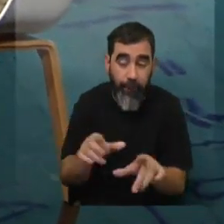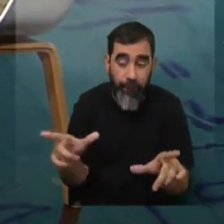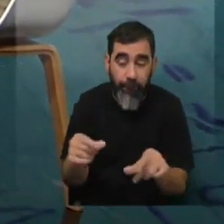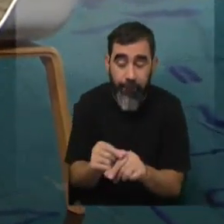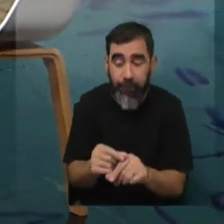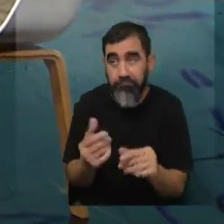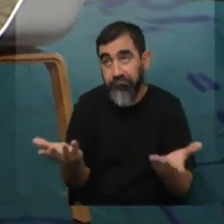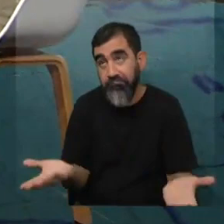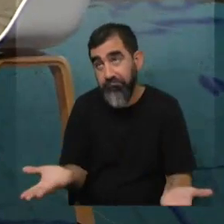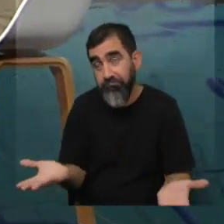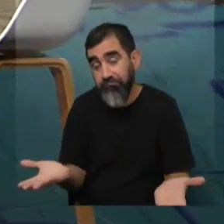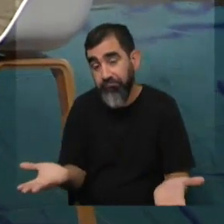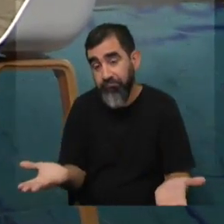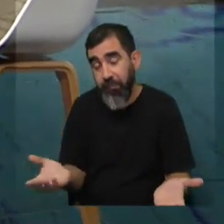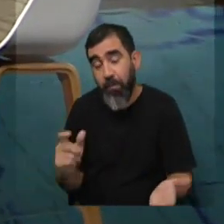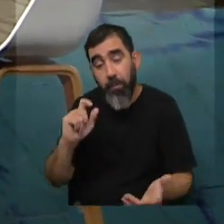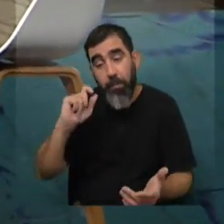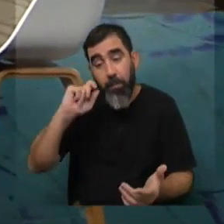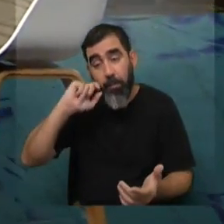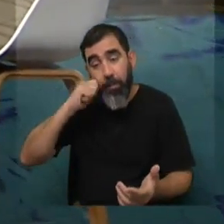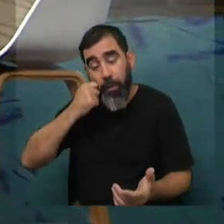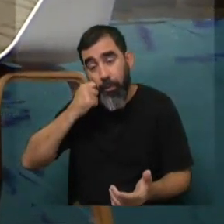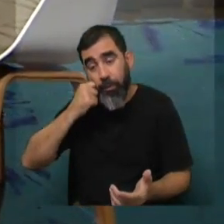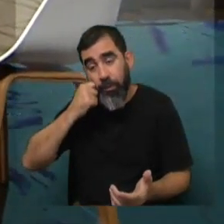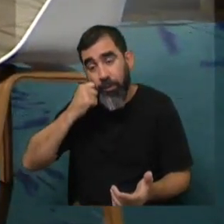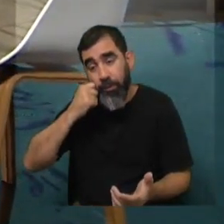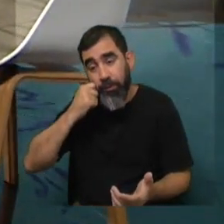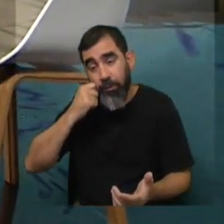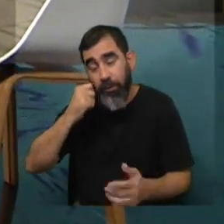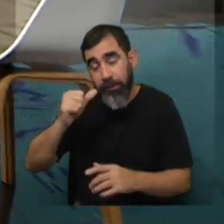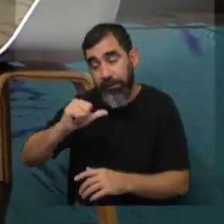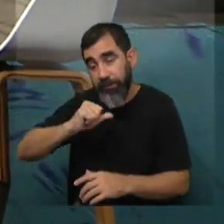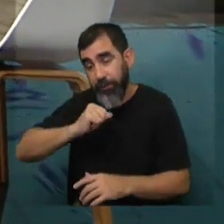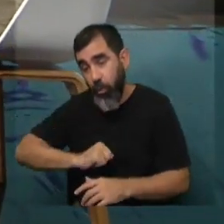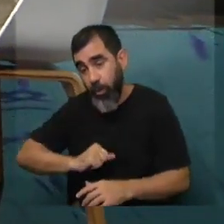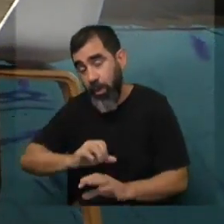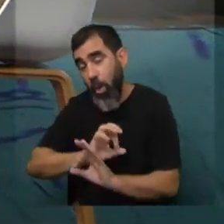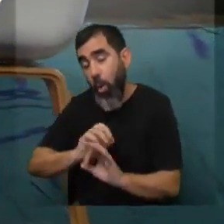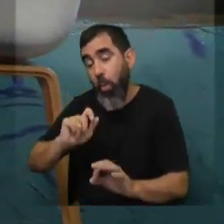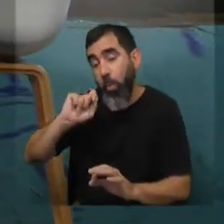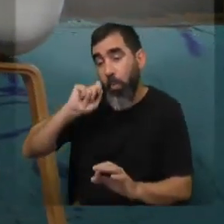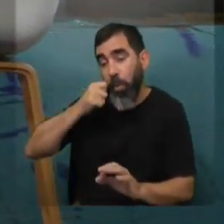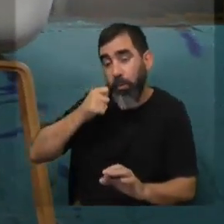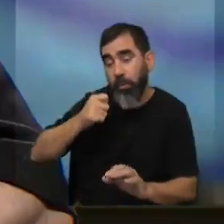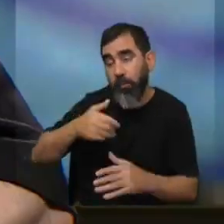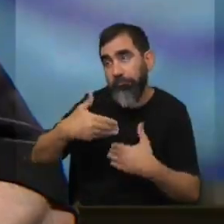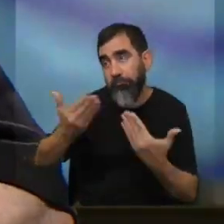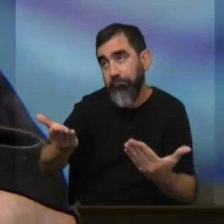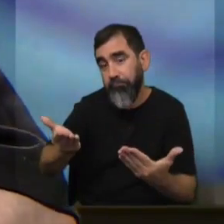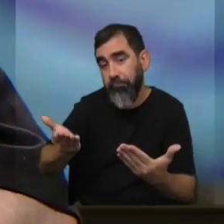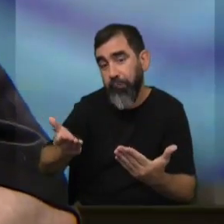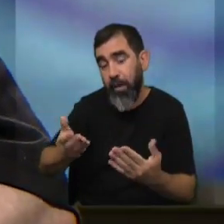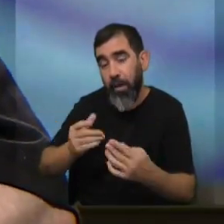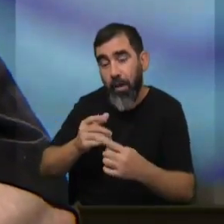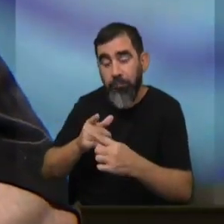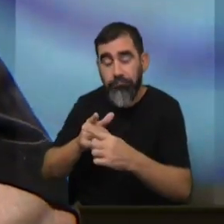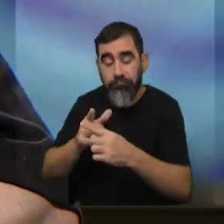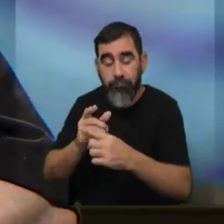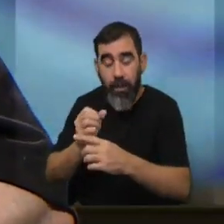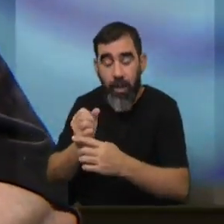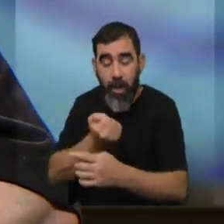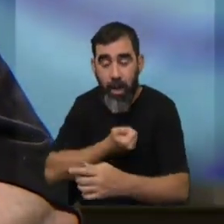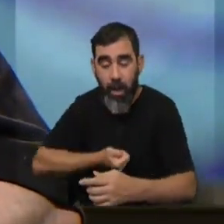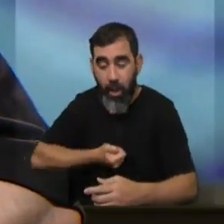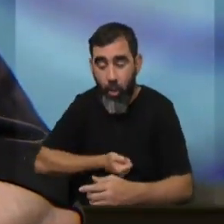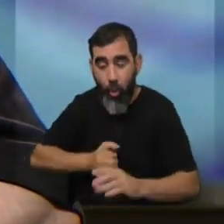decís, me gusta más la cirugía o me gusta más, por decir otra cosa, la cardiología. Son cosas